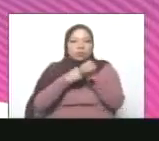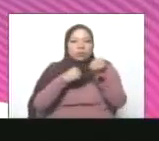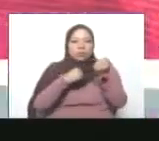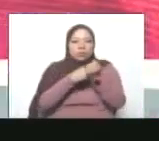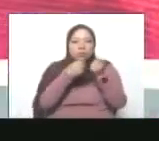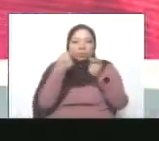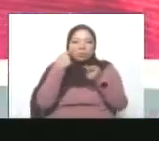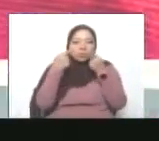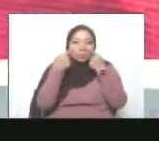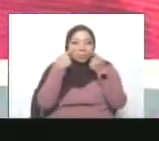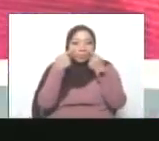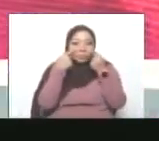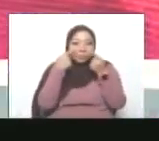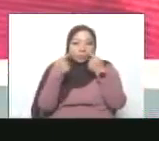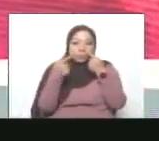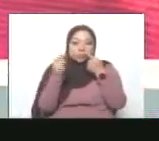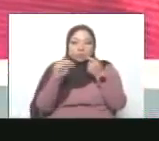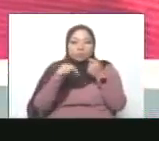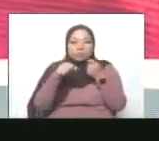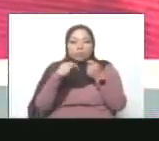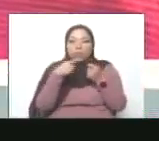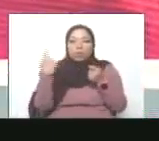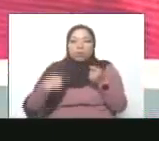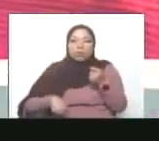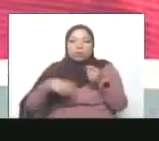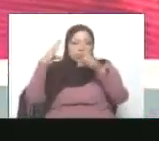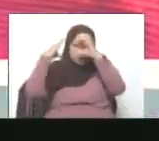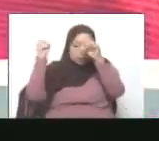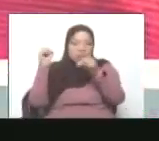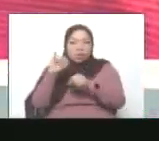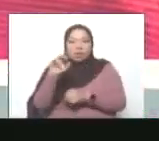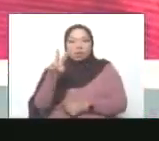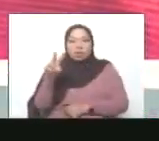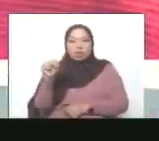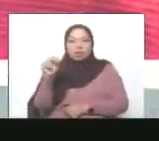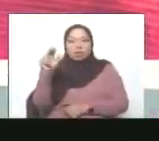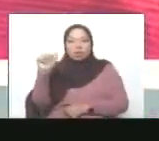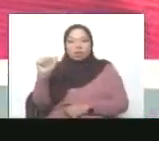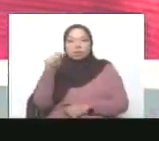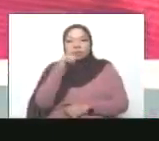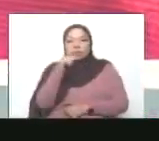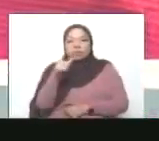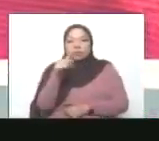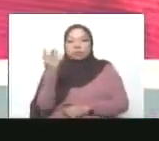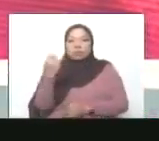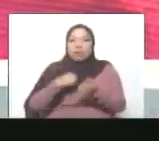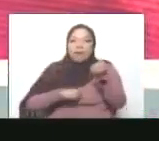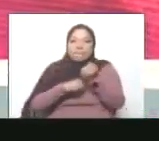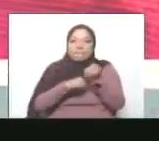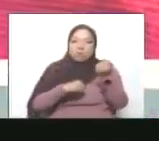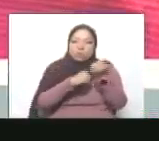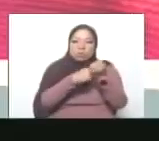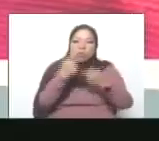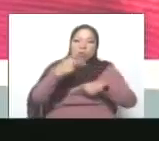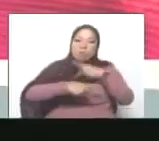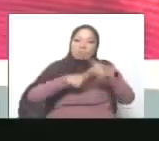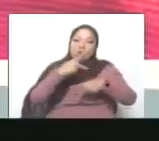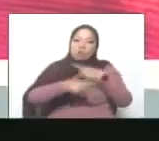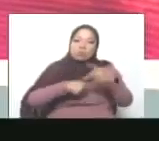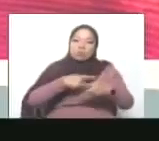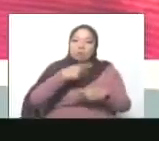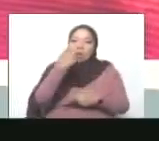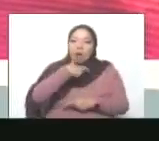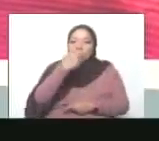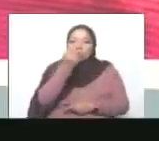estar pendientes, Márquez, con el canciller Iván Gil, con Castro Soteldo, para apoyar a los productores de